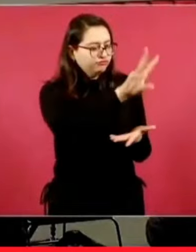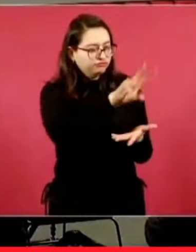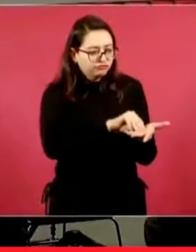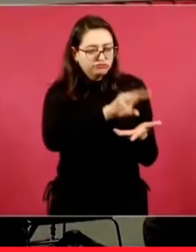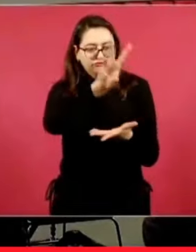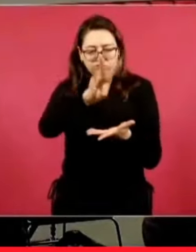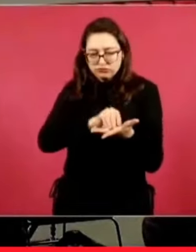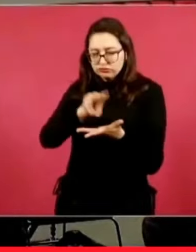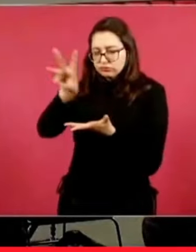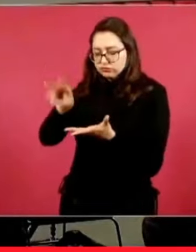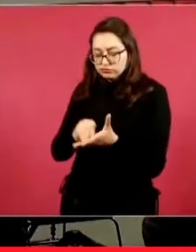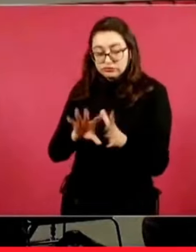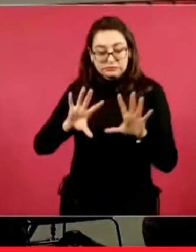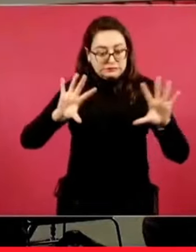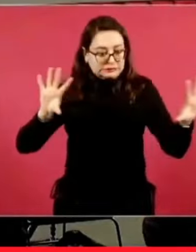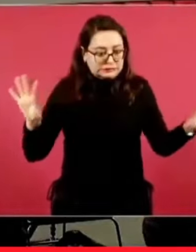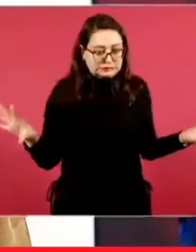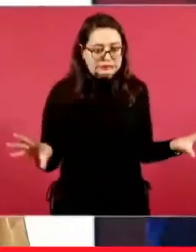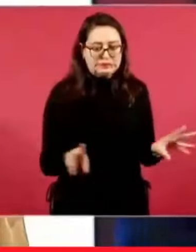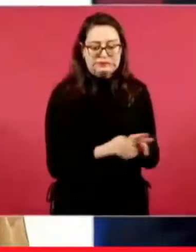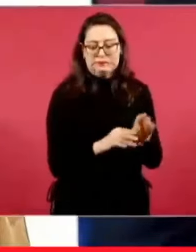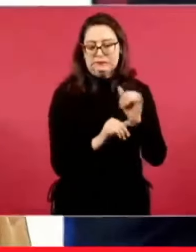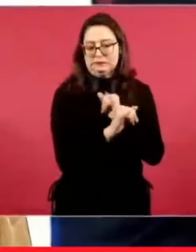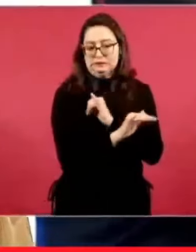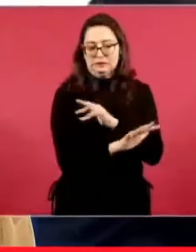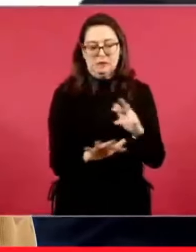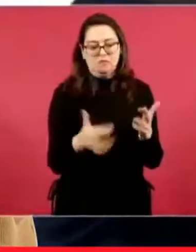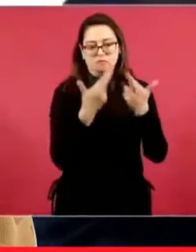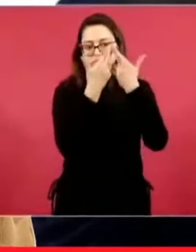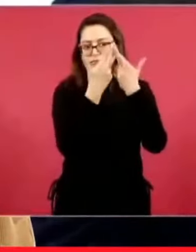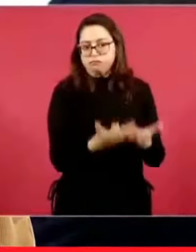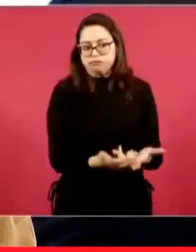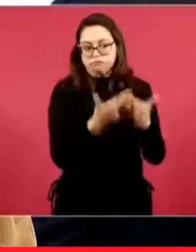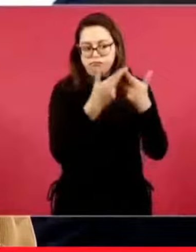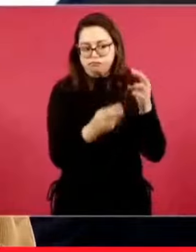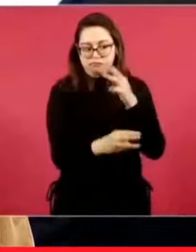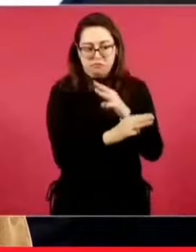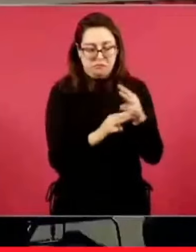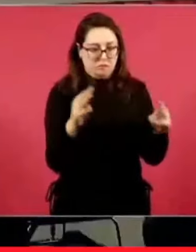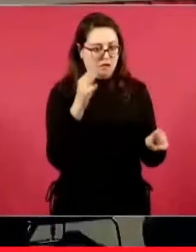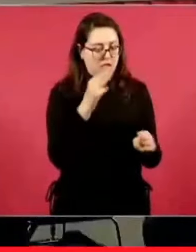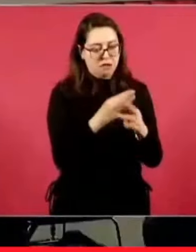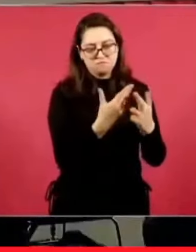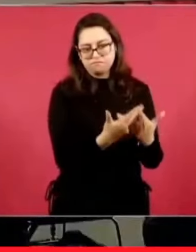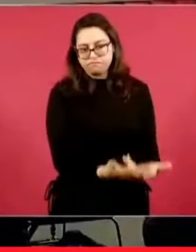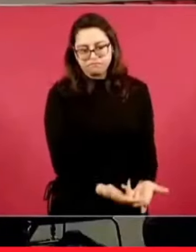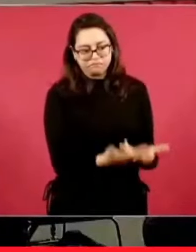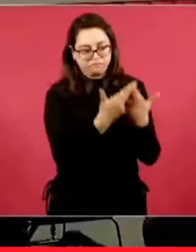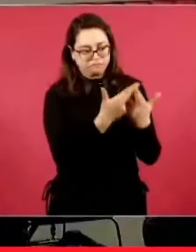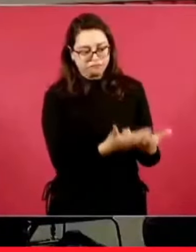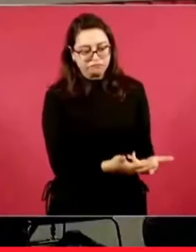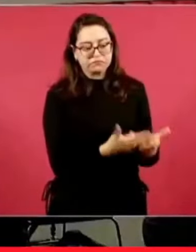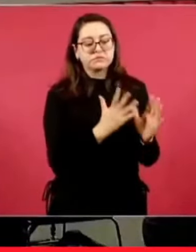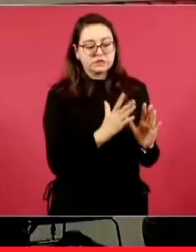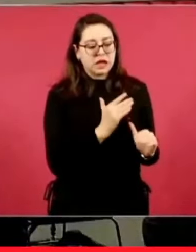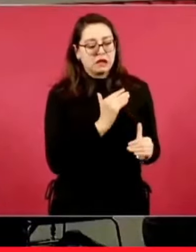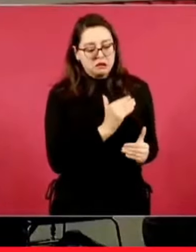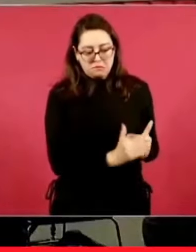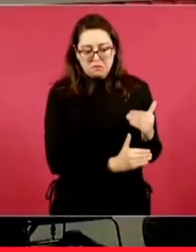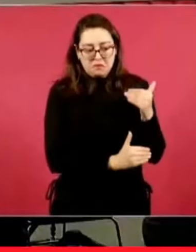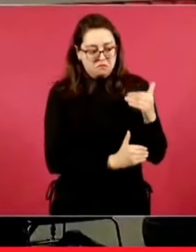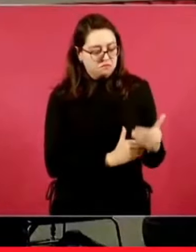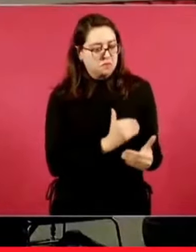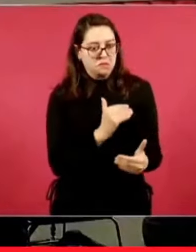cúmulo de información y materiales, seguimos avanzando, aunque ya de manera mucho menos